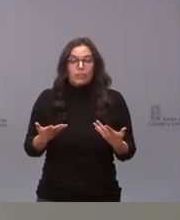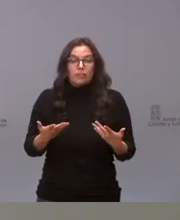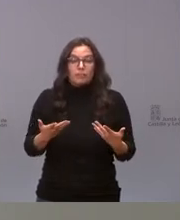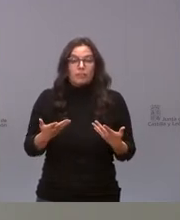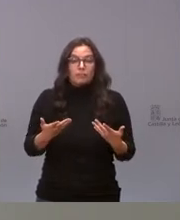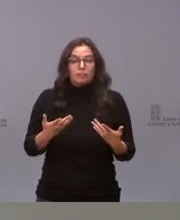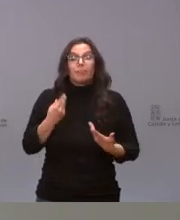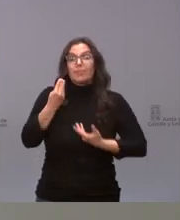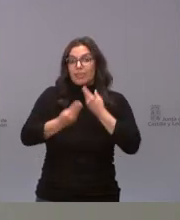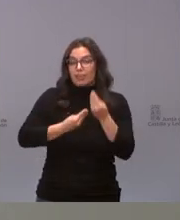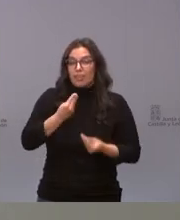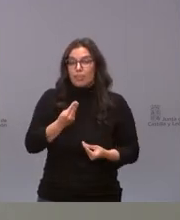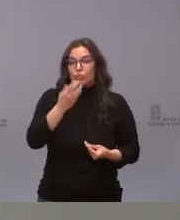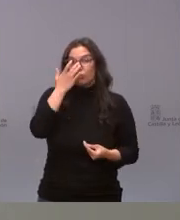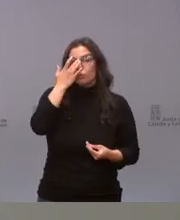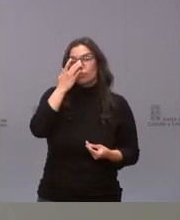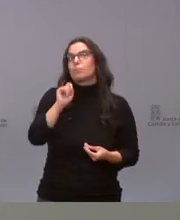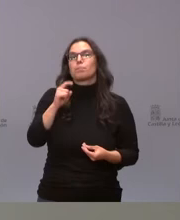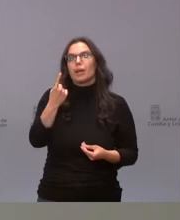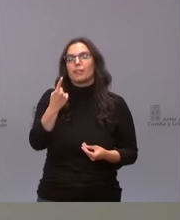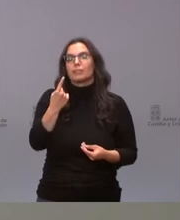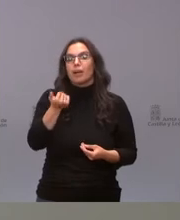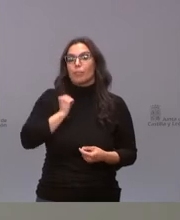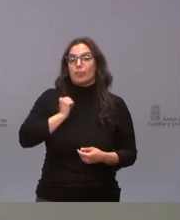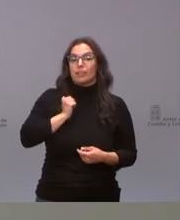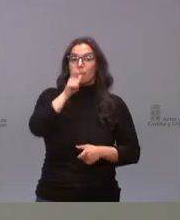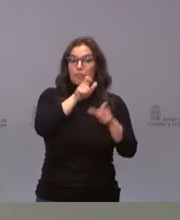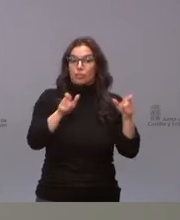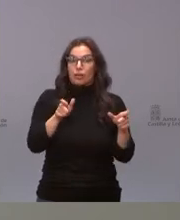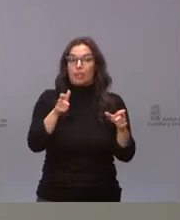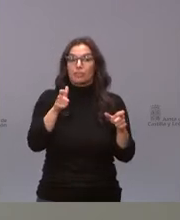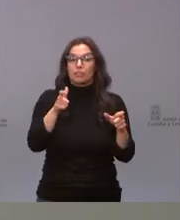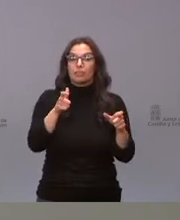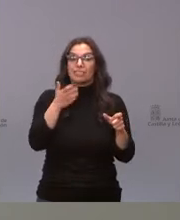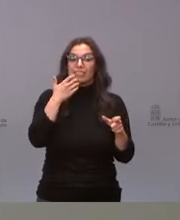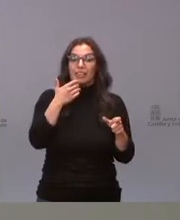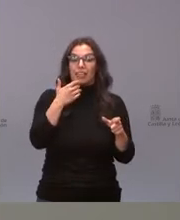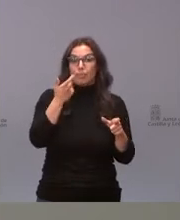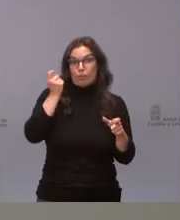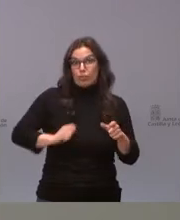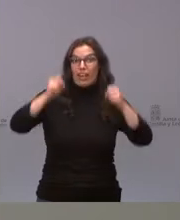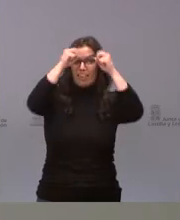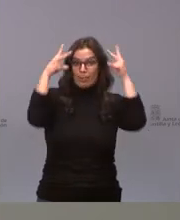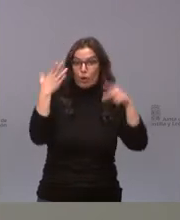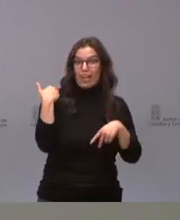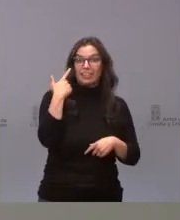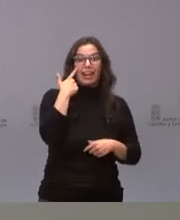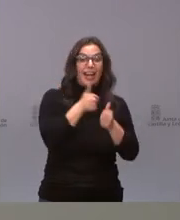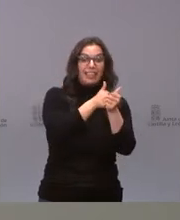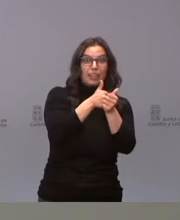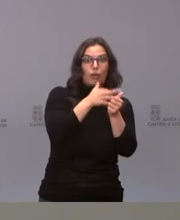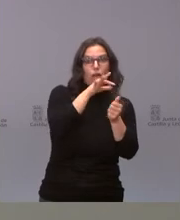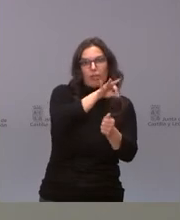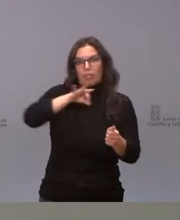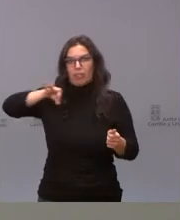lo que se está haciendo es sobre todo utilizar a aquellas personas que son enfermeros en la medida que en este momento estamos poniendo en